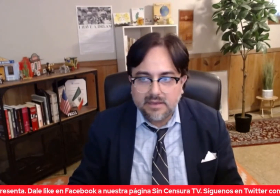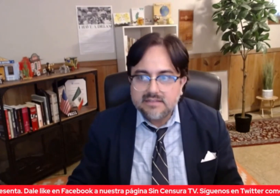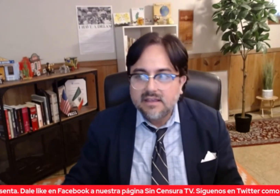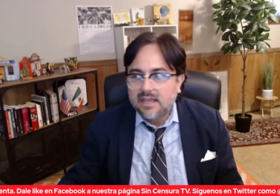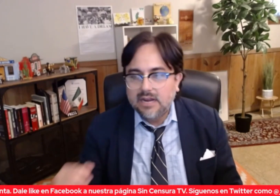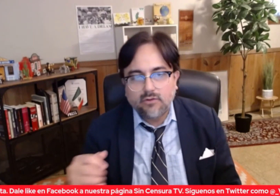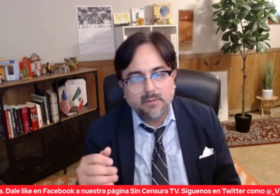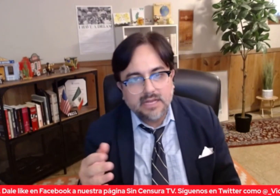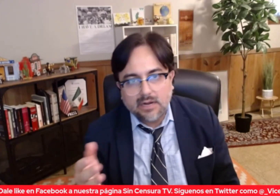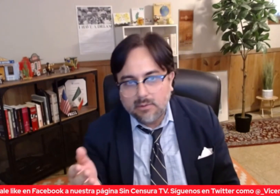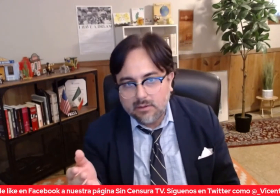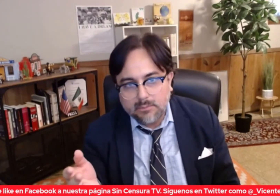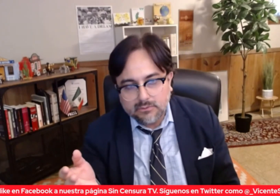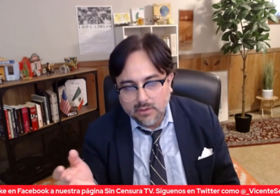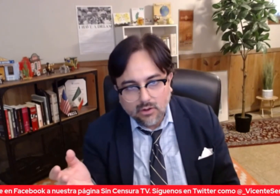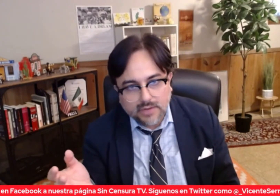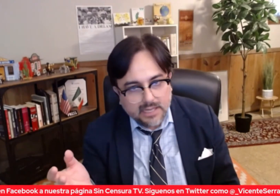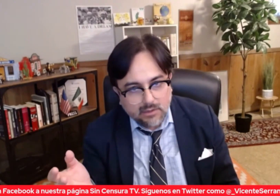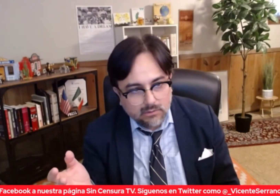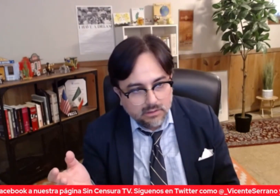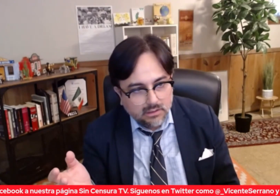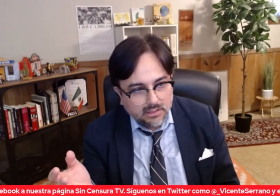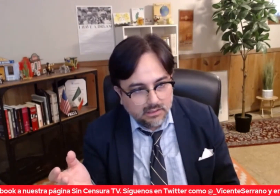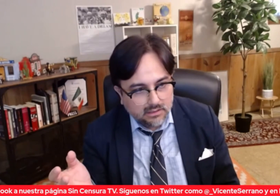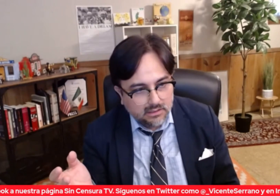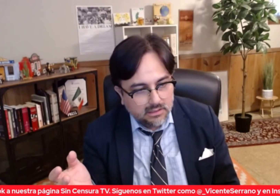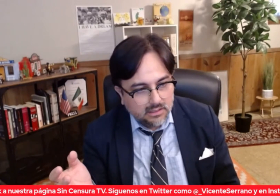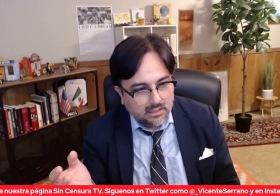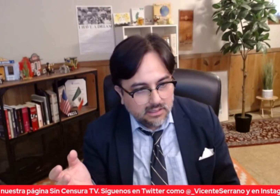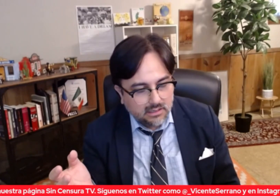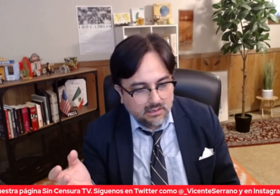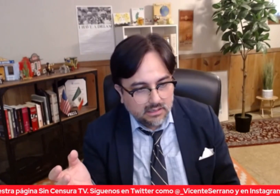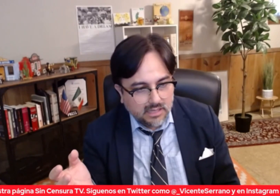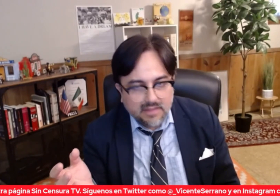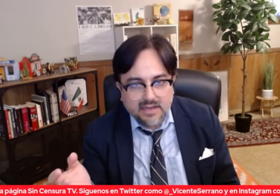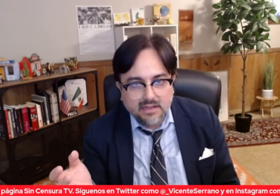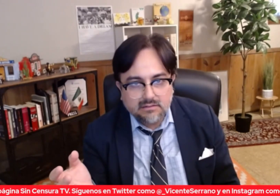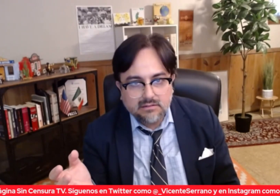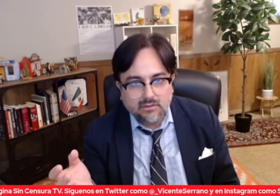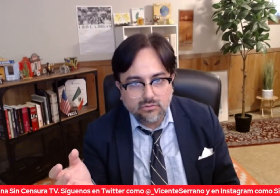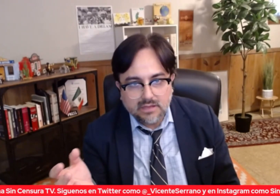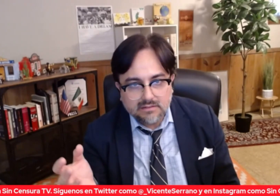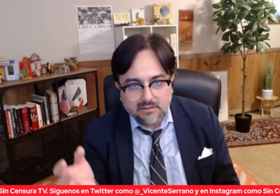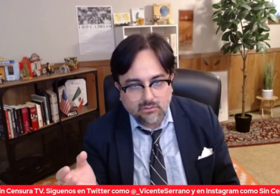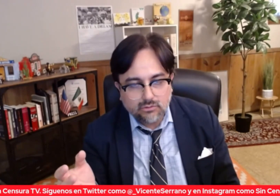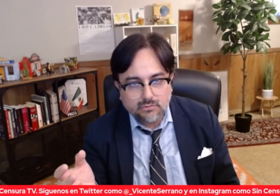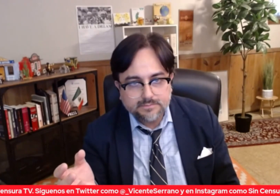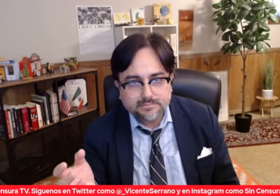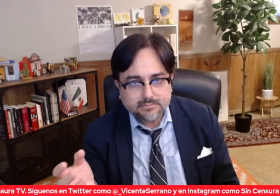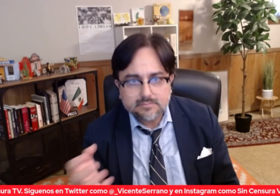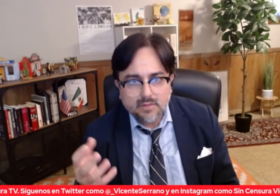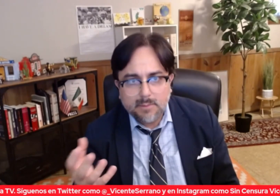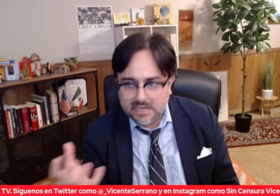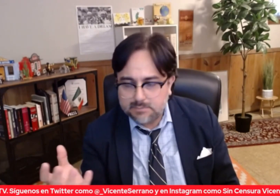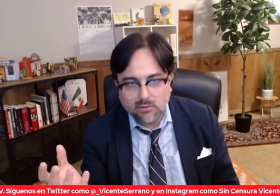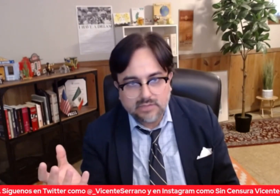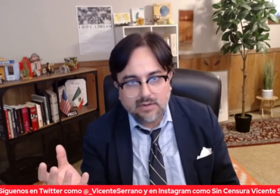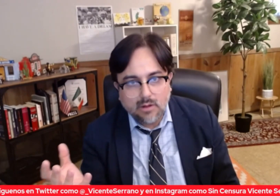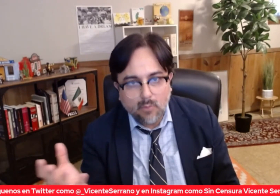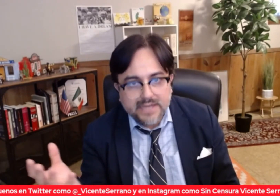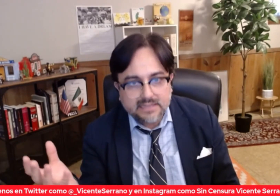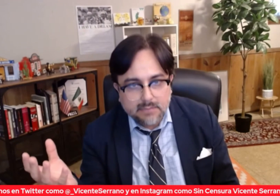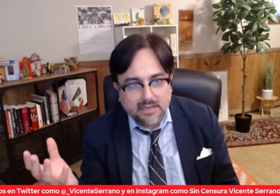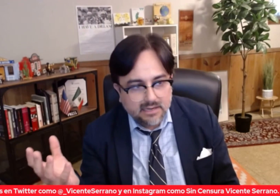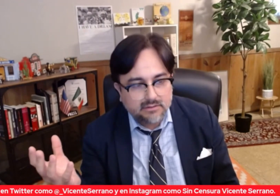este país. El afroamericano, bueno, pues lo trajeron en cadenas a sus ancestros para